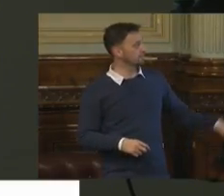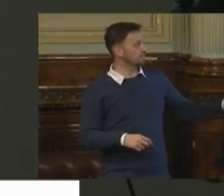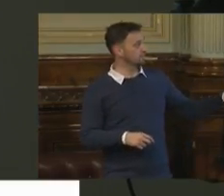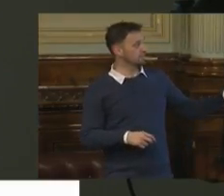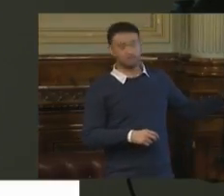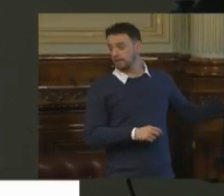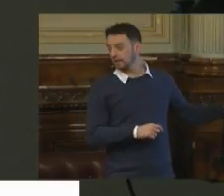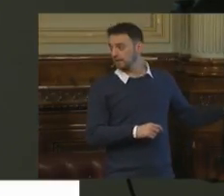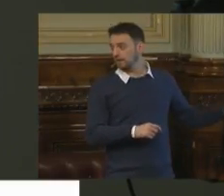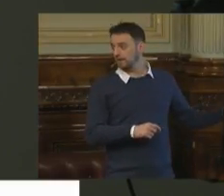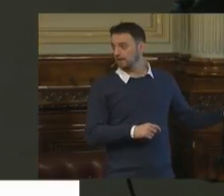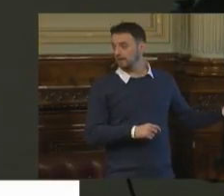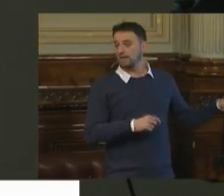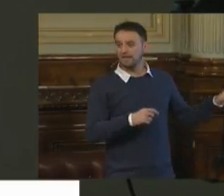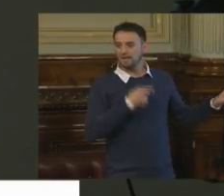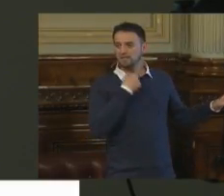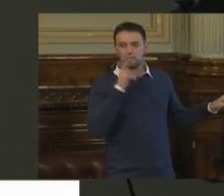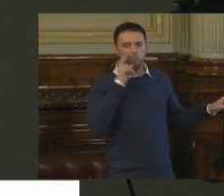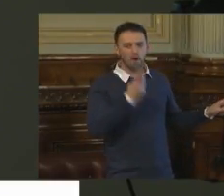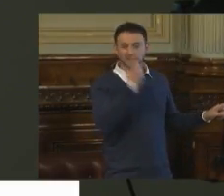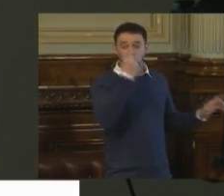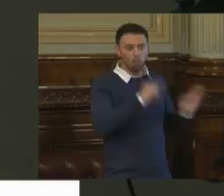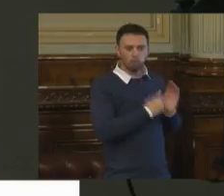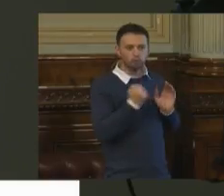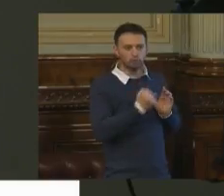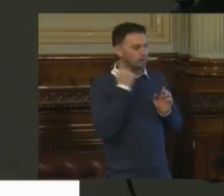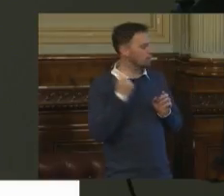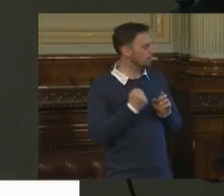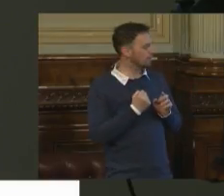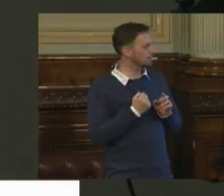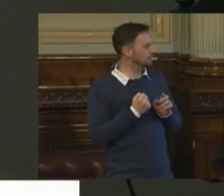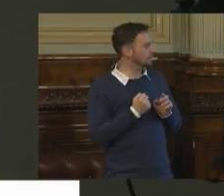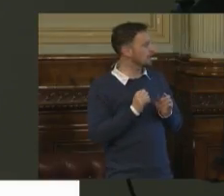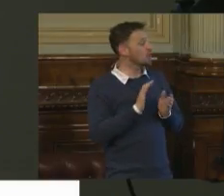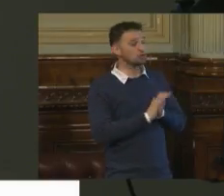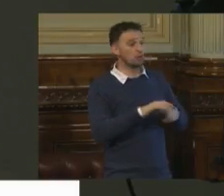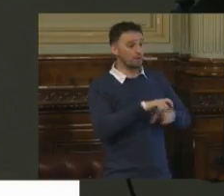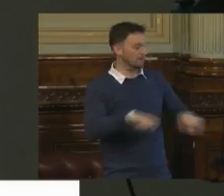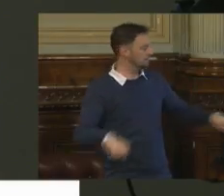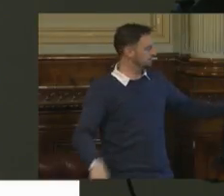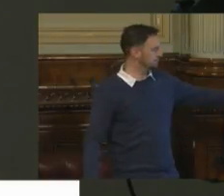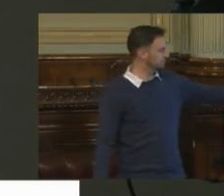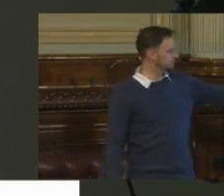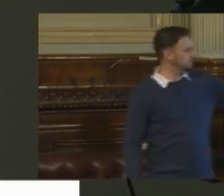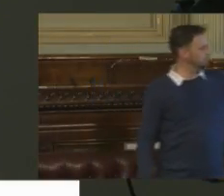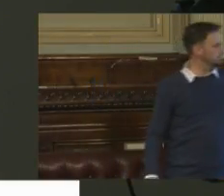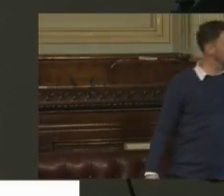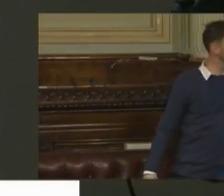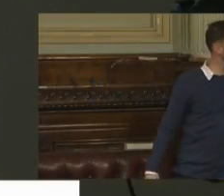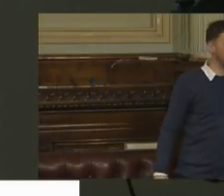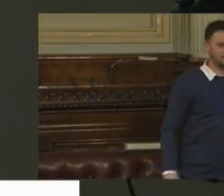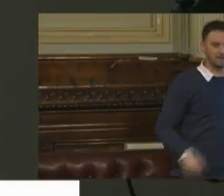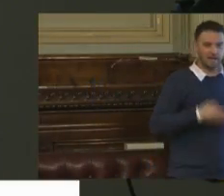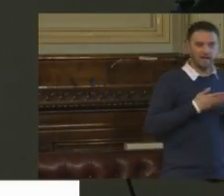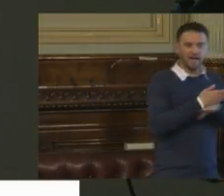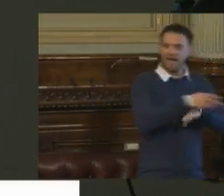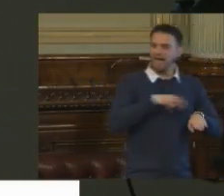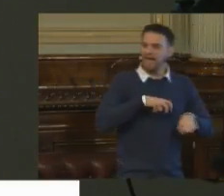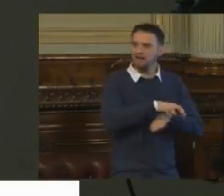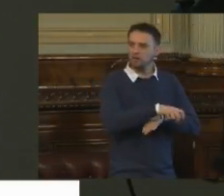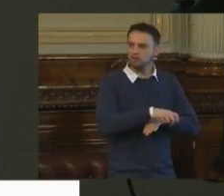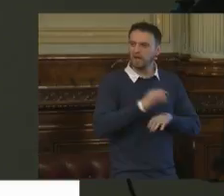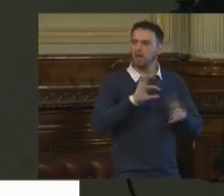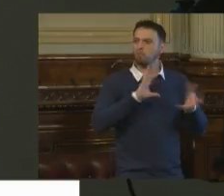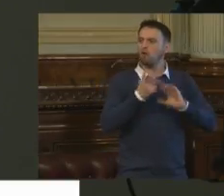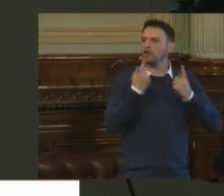que hay el que el sol que quiero llamar la atención es sobre el cruce peatonal para que vean la